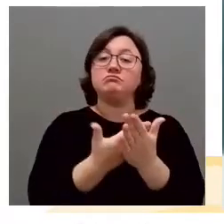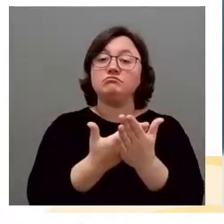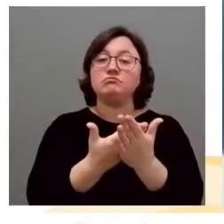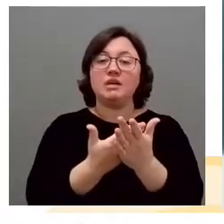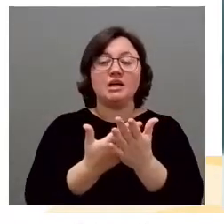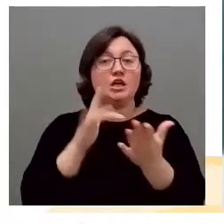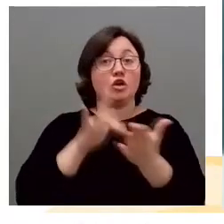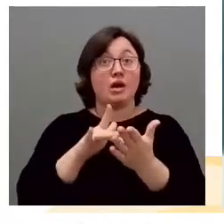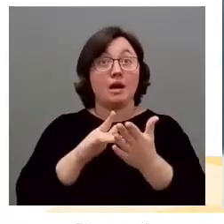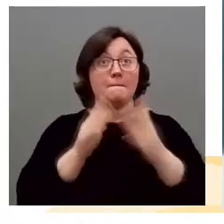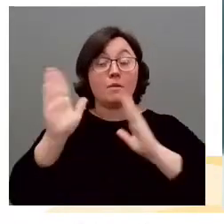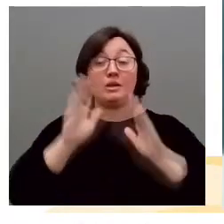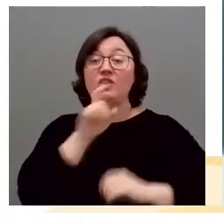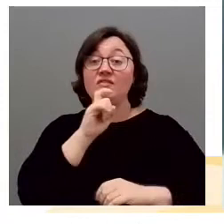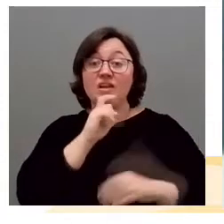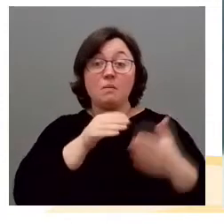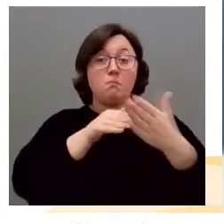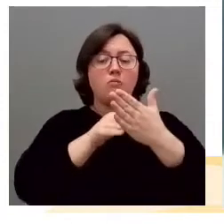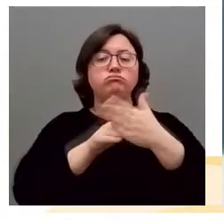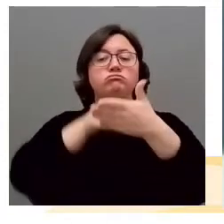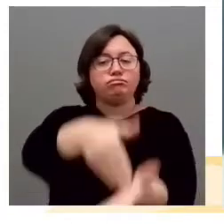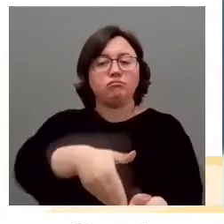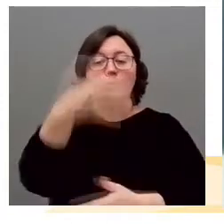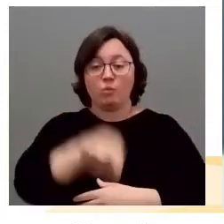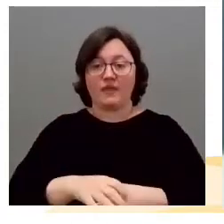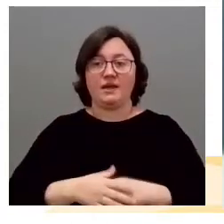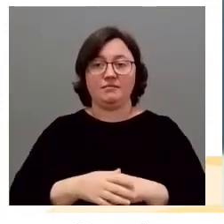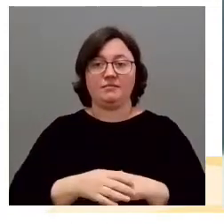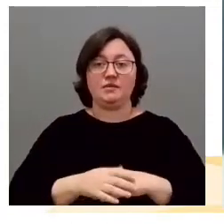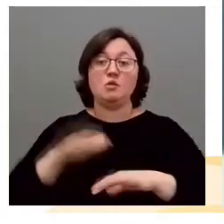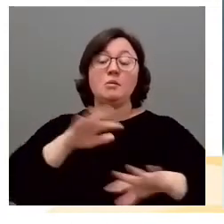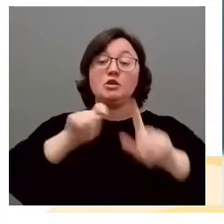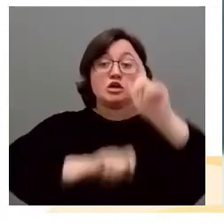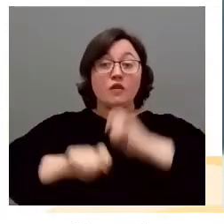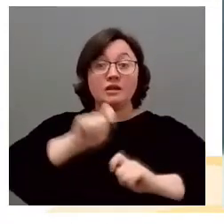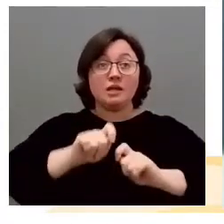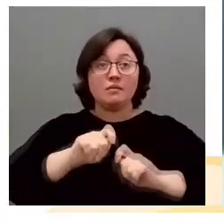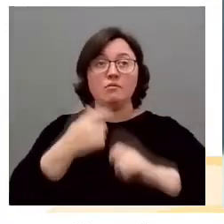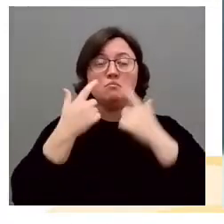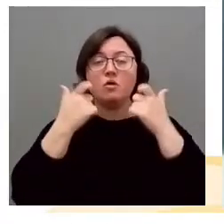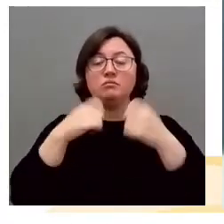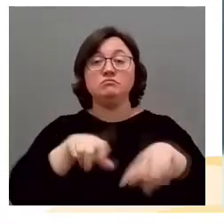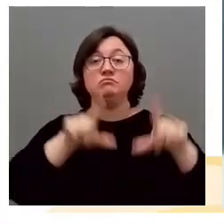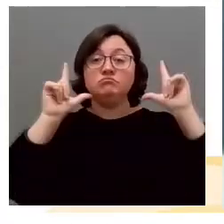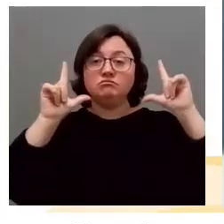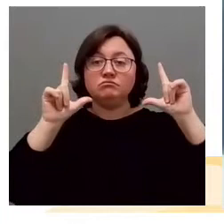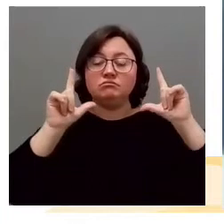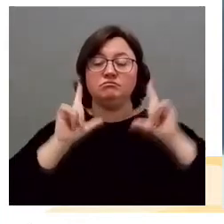superar las dificultades, se preocupan por las personas,